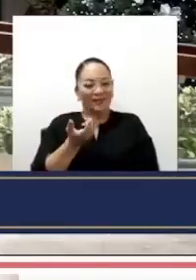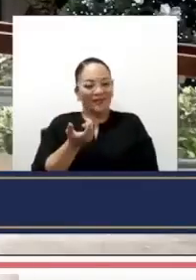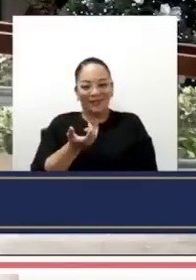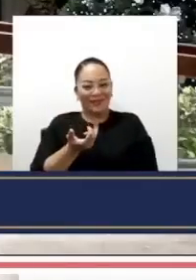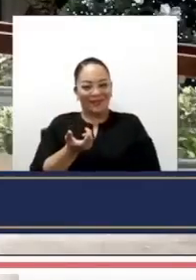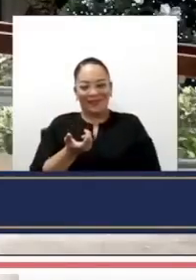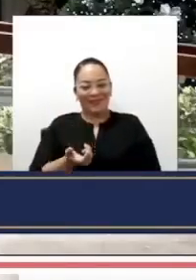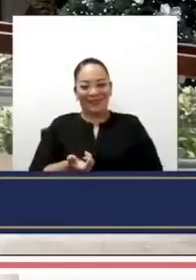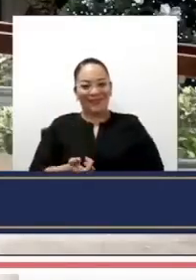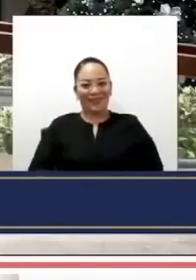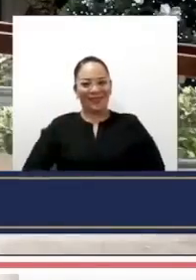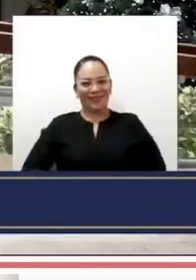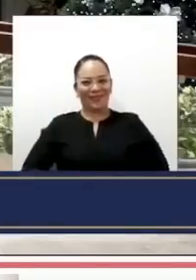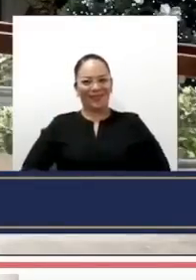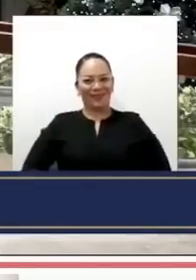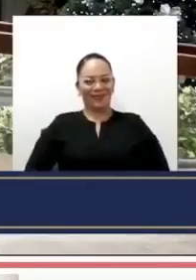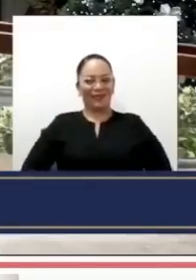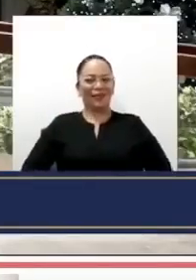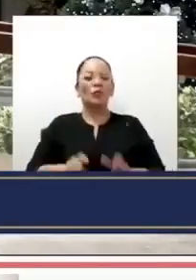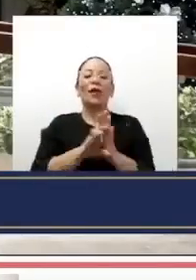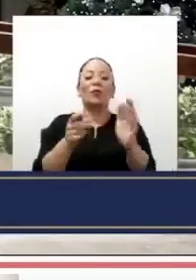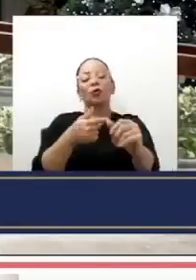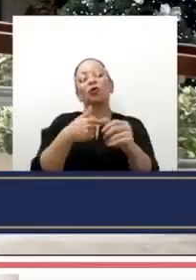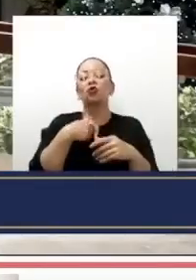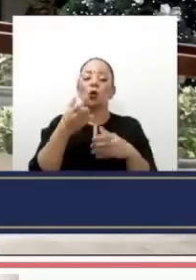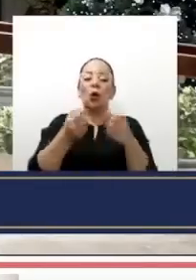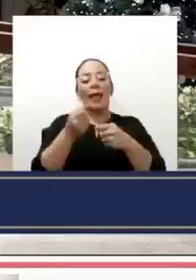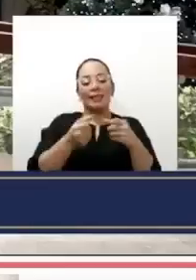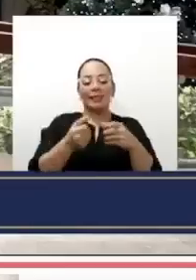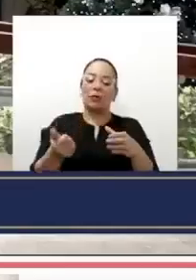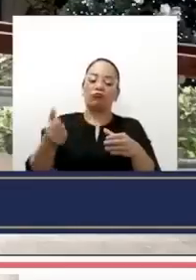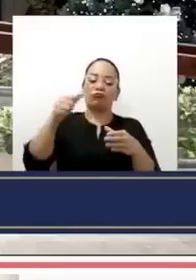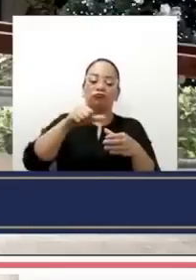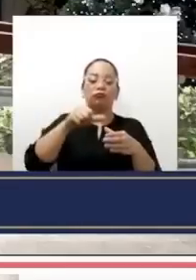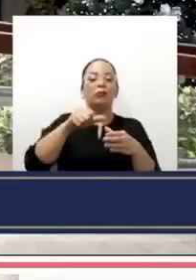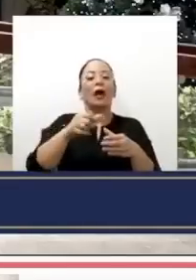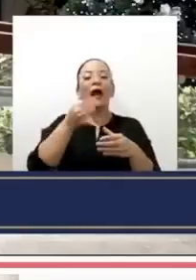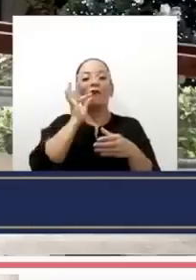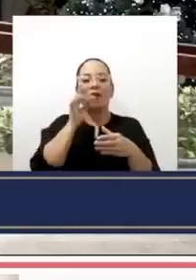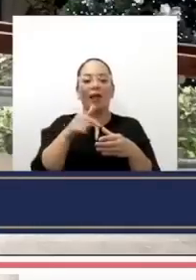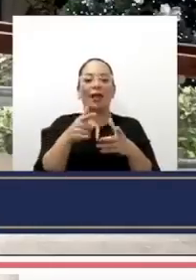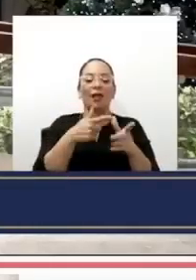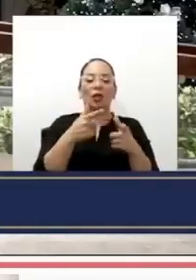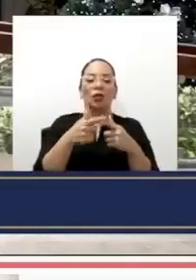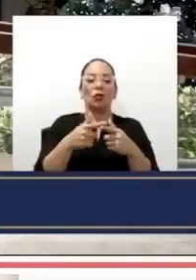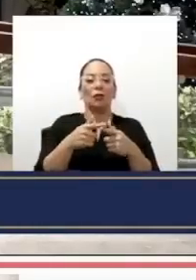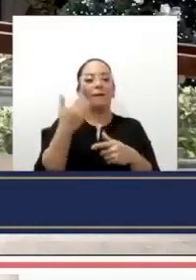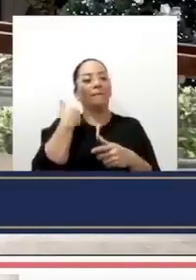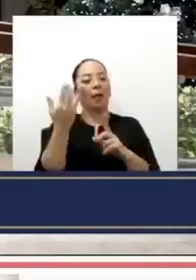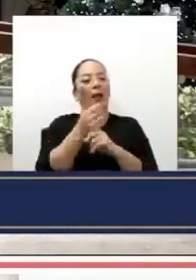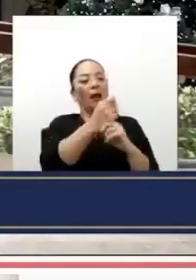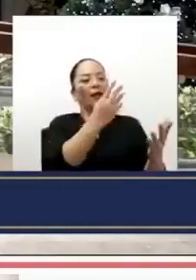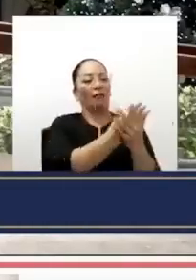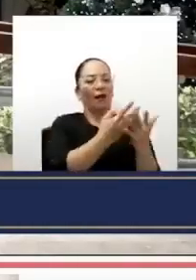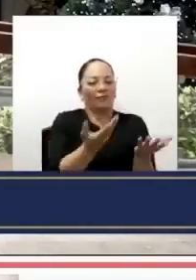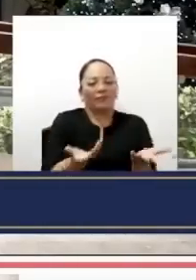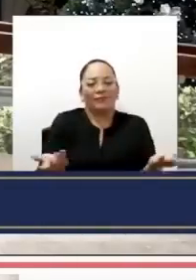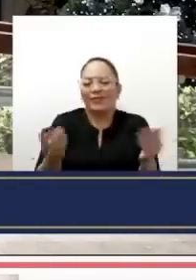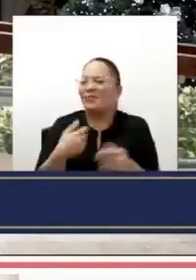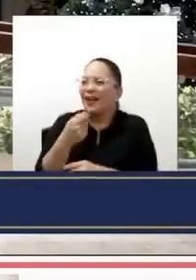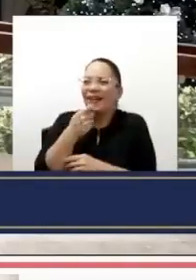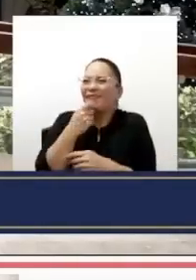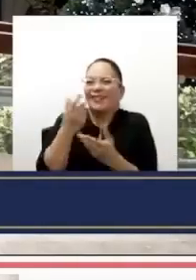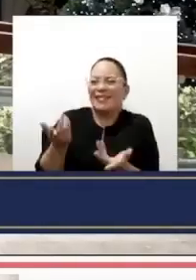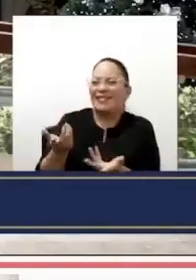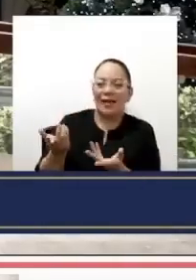le echó leche al café Chávez en Letonia, a la reja de Arias Tres Patines. Siga, perdón. Es que, presidente, que me hace mucha gracia,